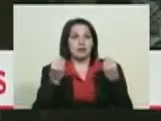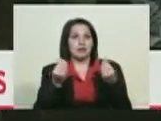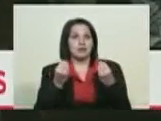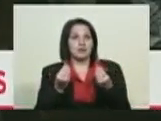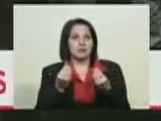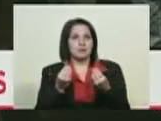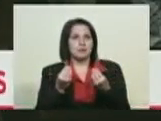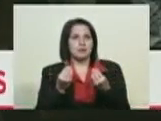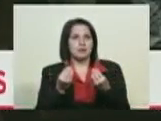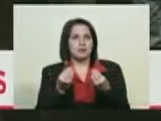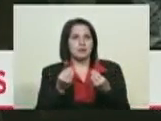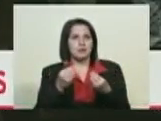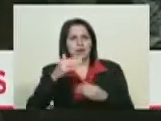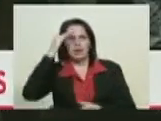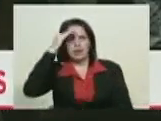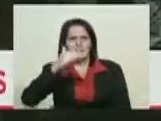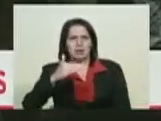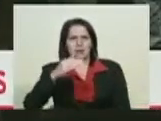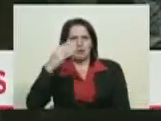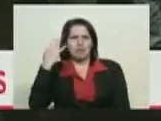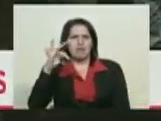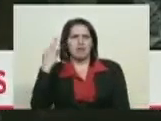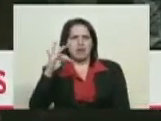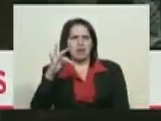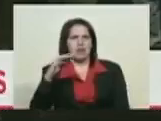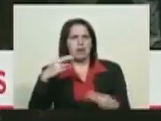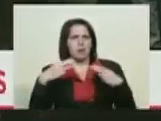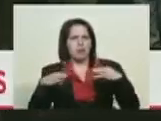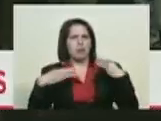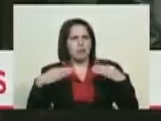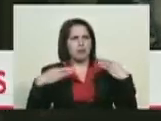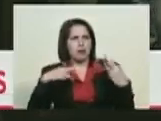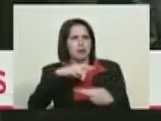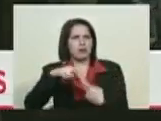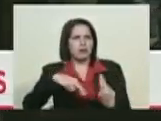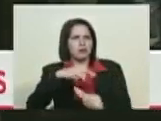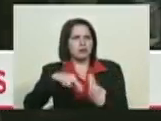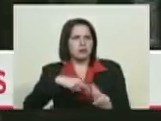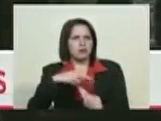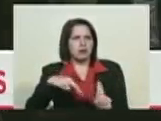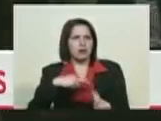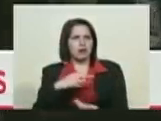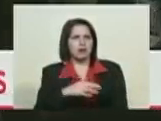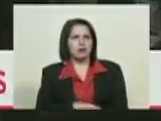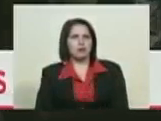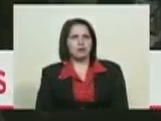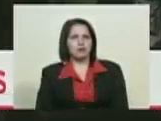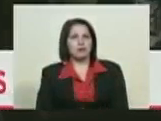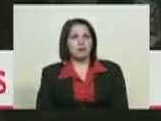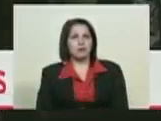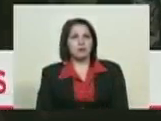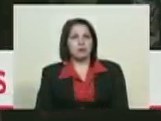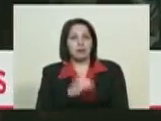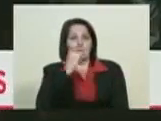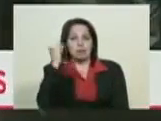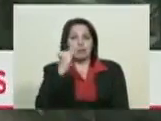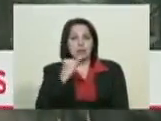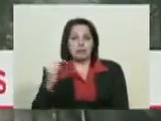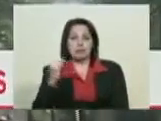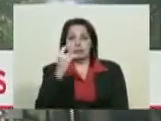Federal, del Ejército Popular y Revolucionario de Ezequiel Zamora en la batalla de Santa